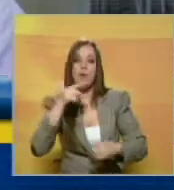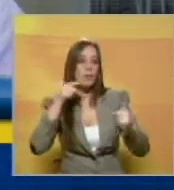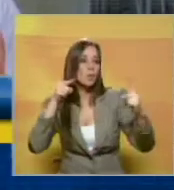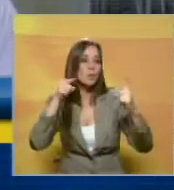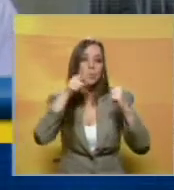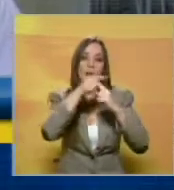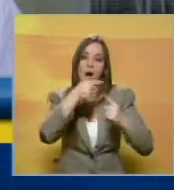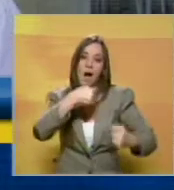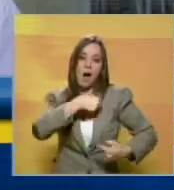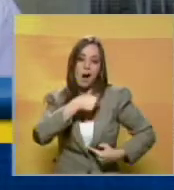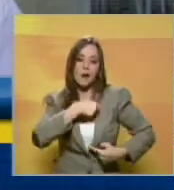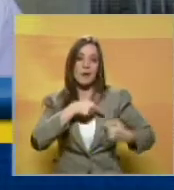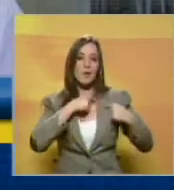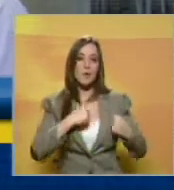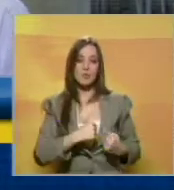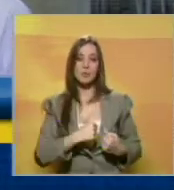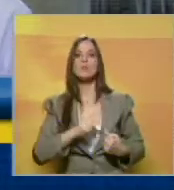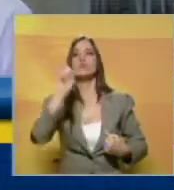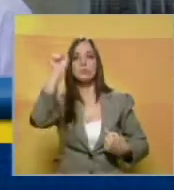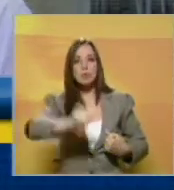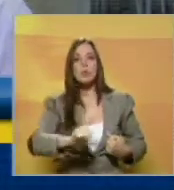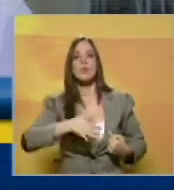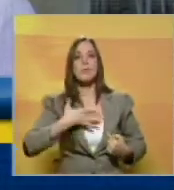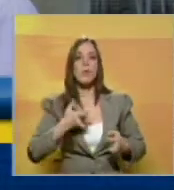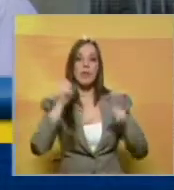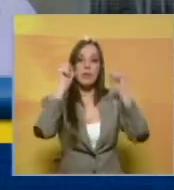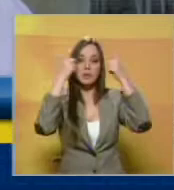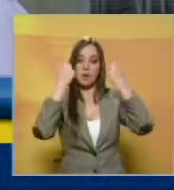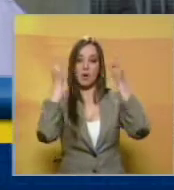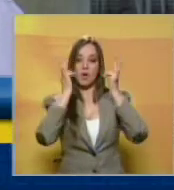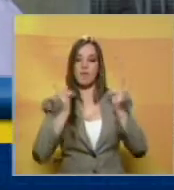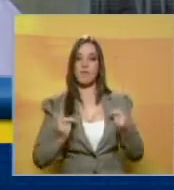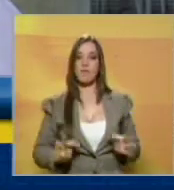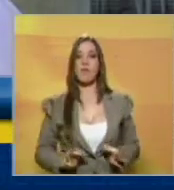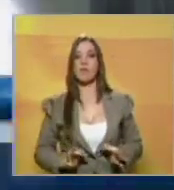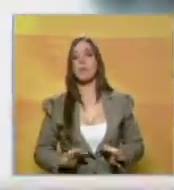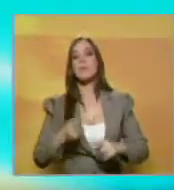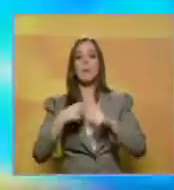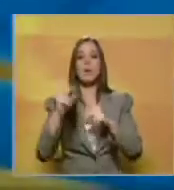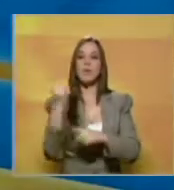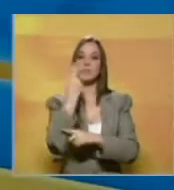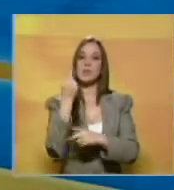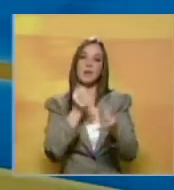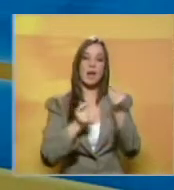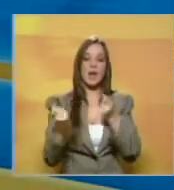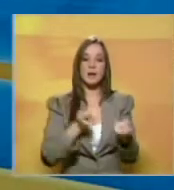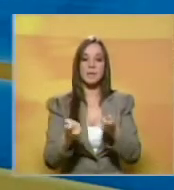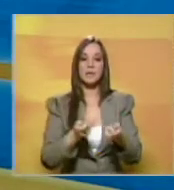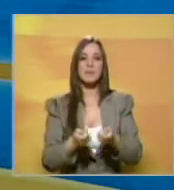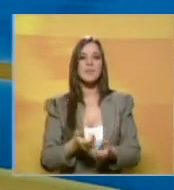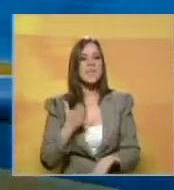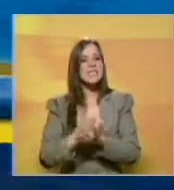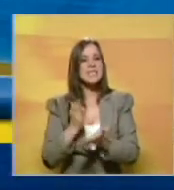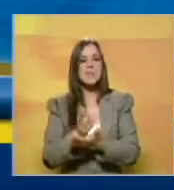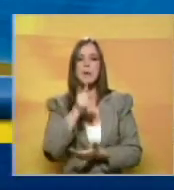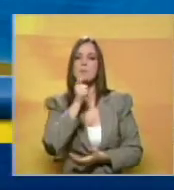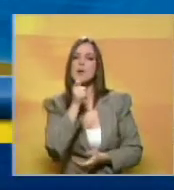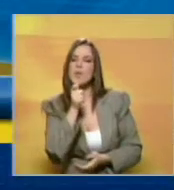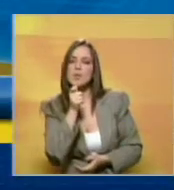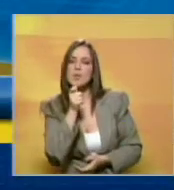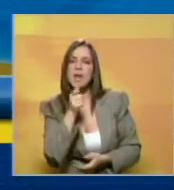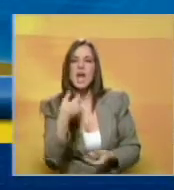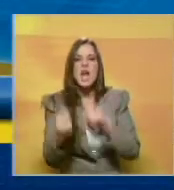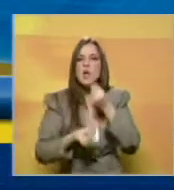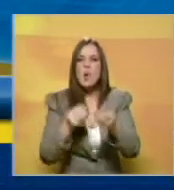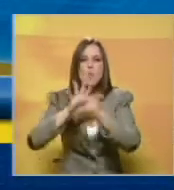manera de modelar hacia a los ciudadanos del futuro, pero tenemos que utilizar todas las herramientas. Para quienes me preguntan siempre qué se puede hacer para combatir el